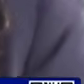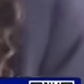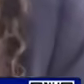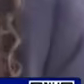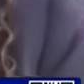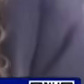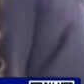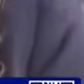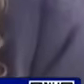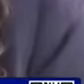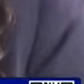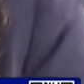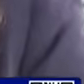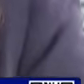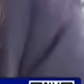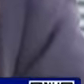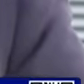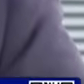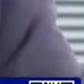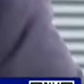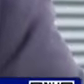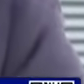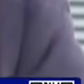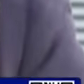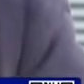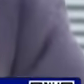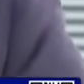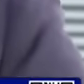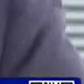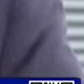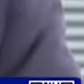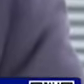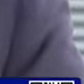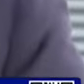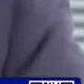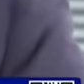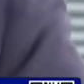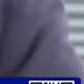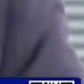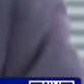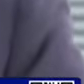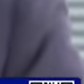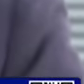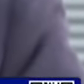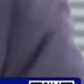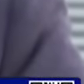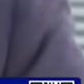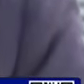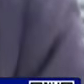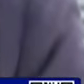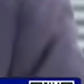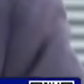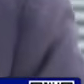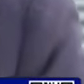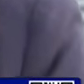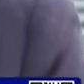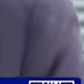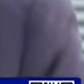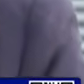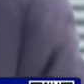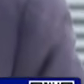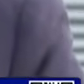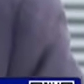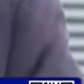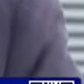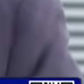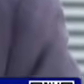animal enfermo, no sean parte de la sobrepoblación, no sean parte del maltrato y sobre todo de la explotación,